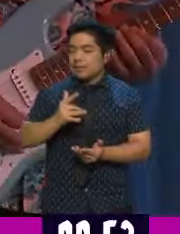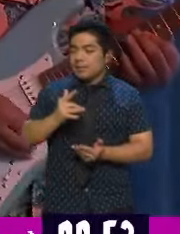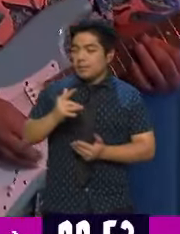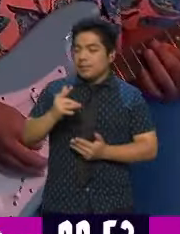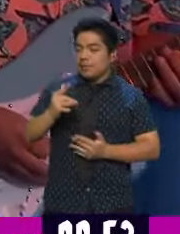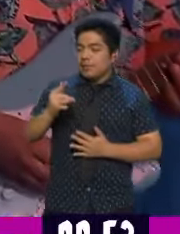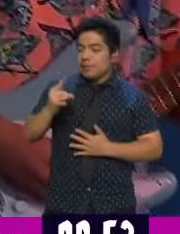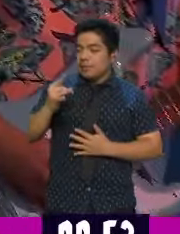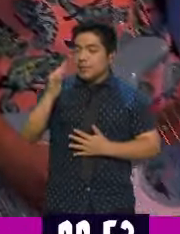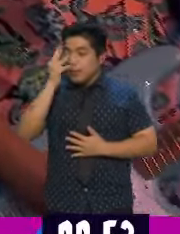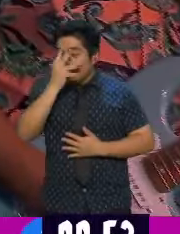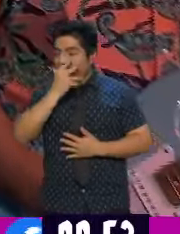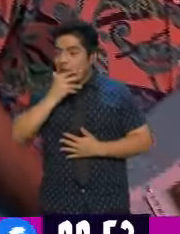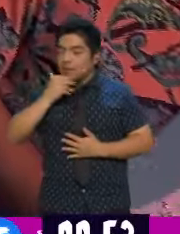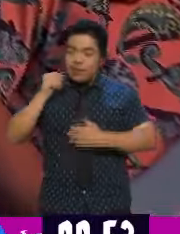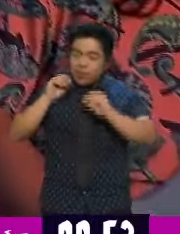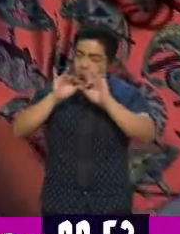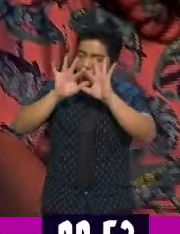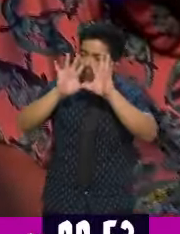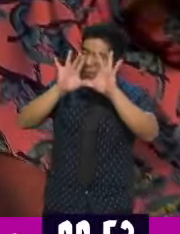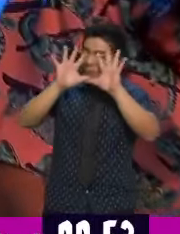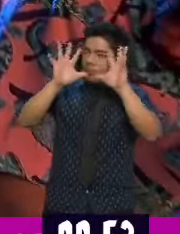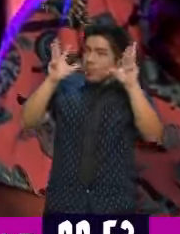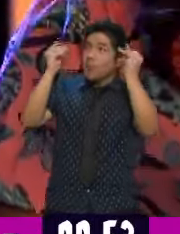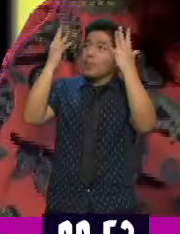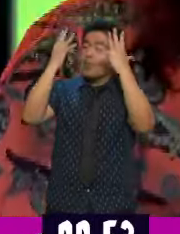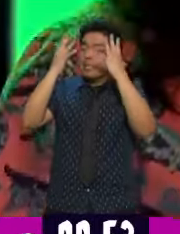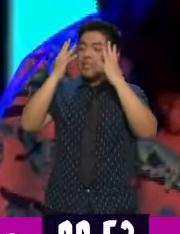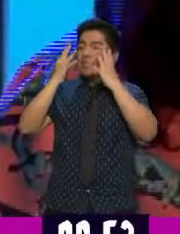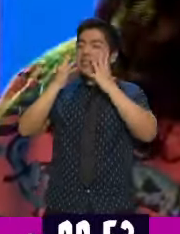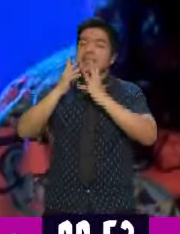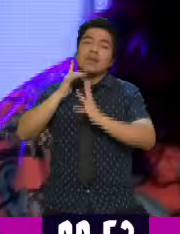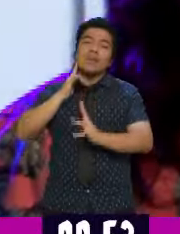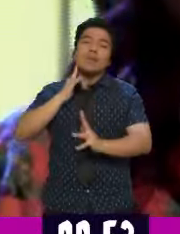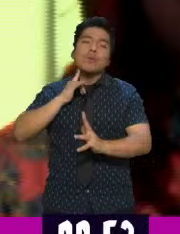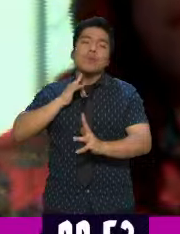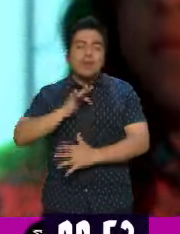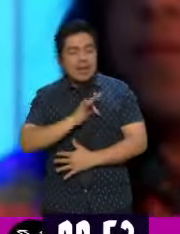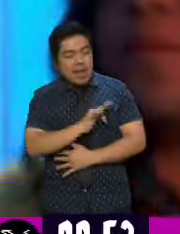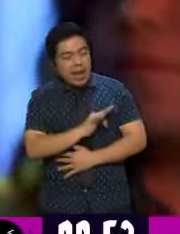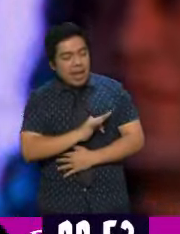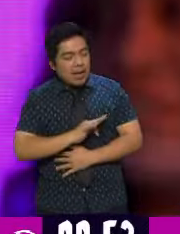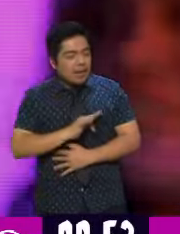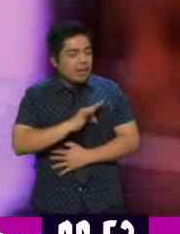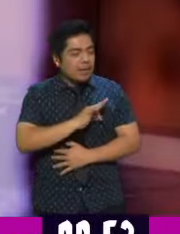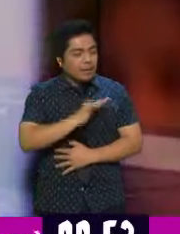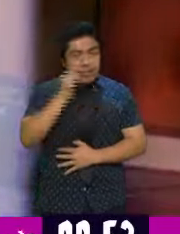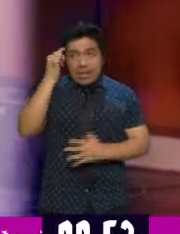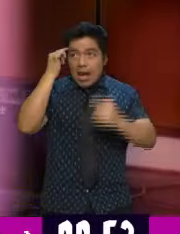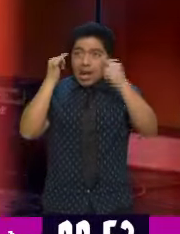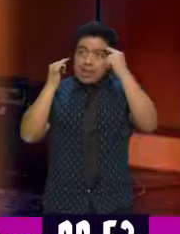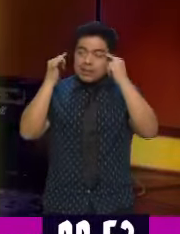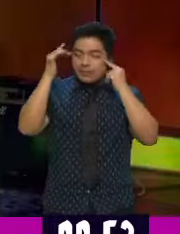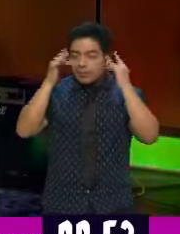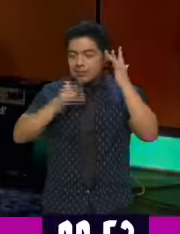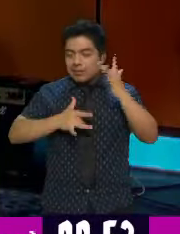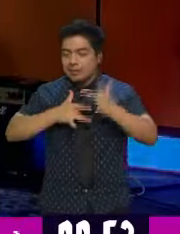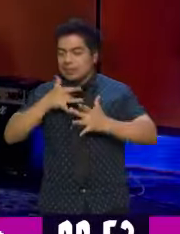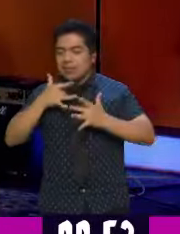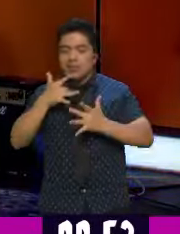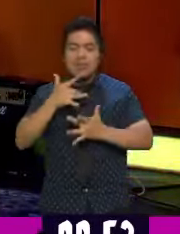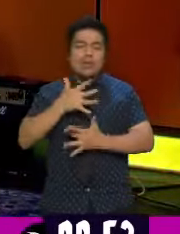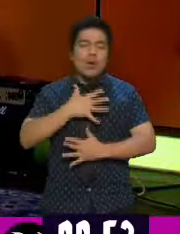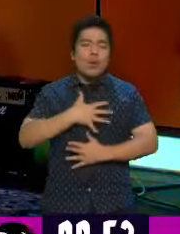el brillo que destilas me genera oxitocina, cada neurona suspira.